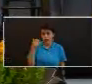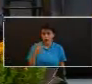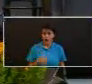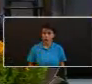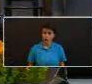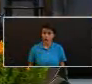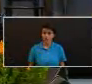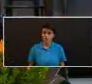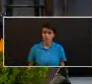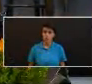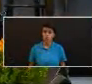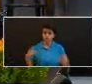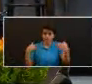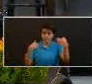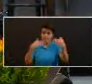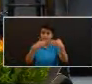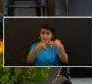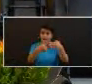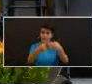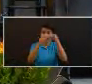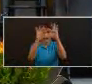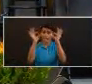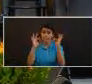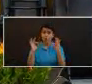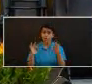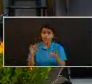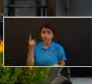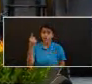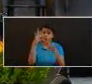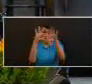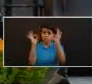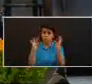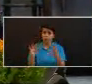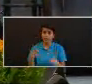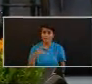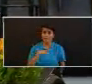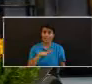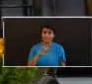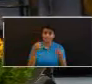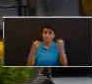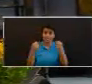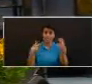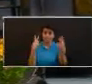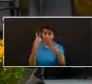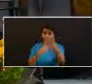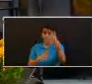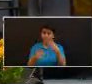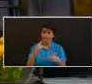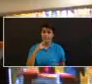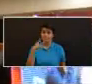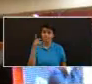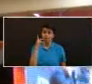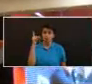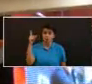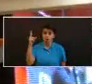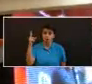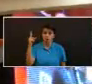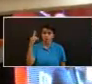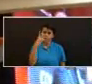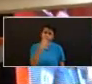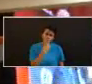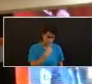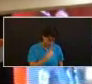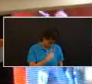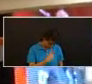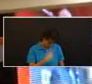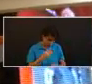si te quieres acercar, la primera forma que tienes que hacer es venir y decir: Señor, me humillo delante